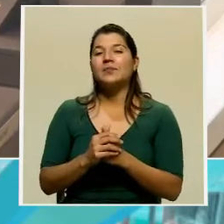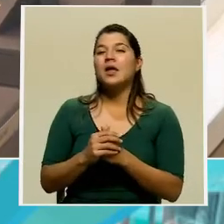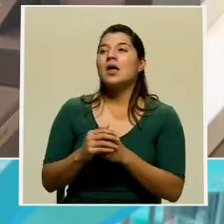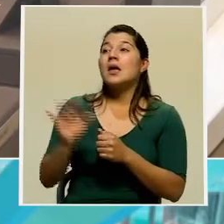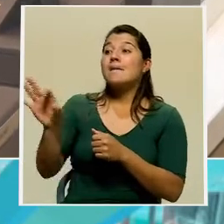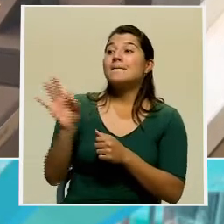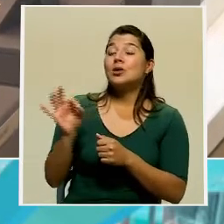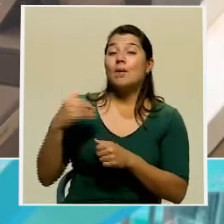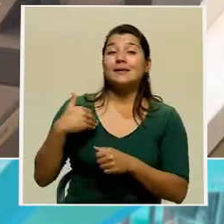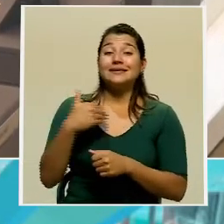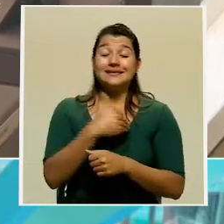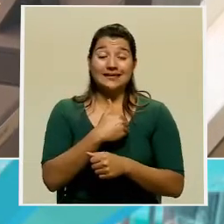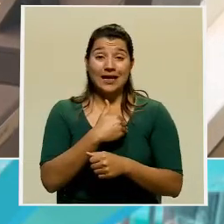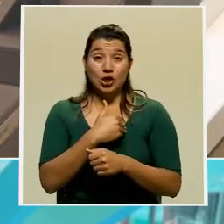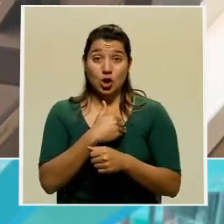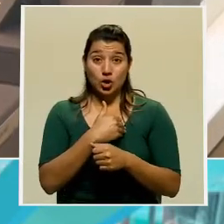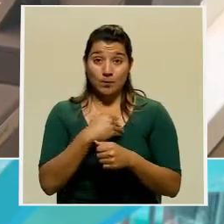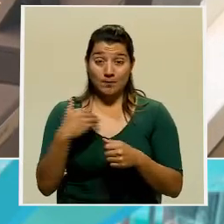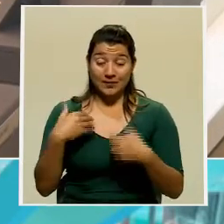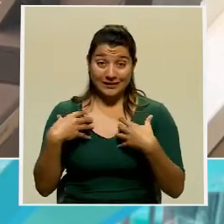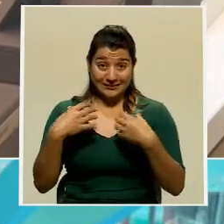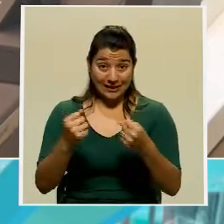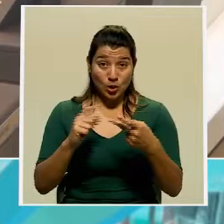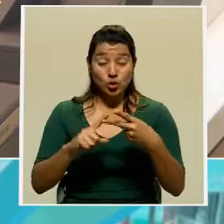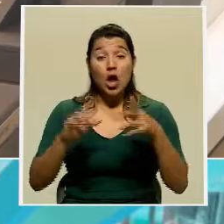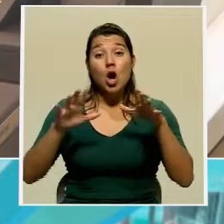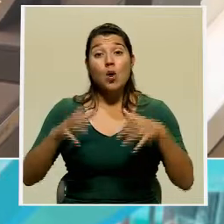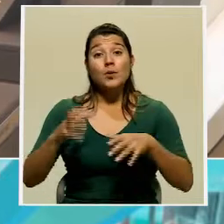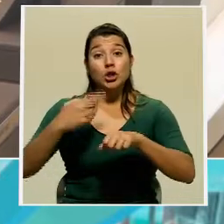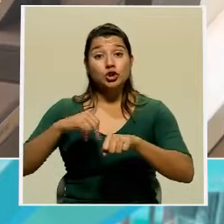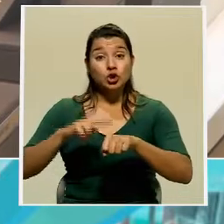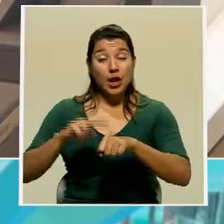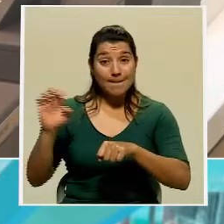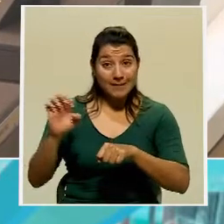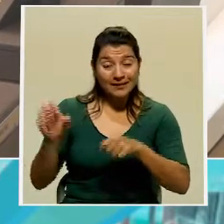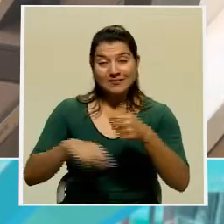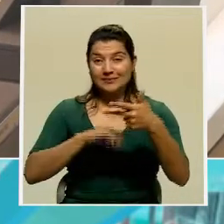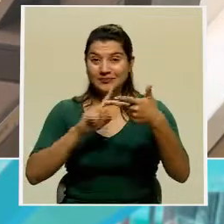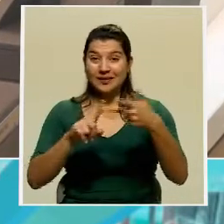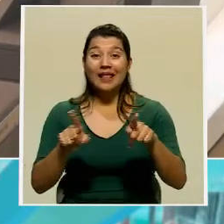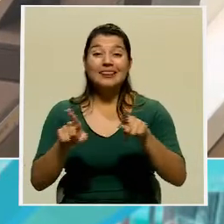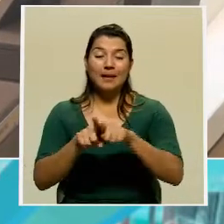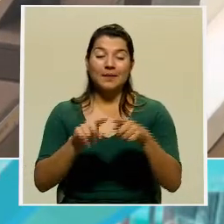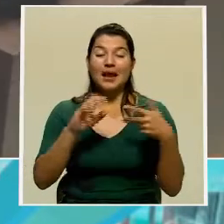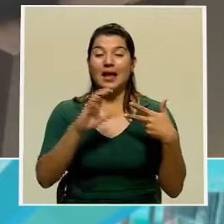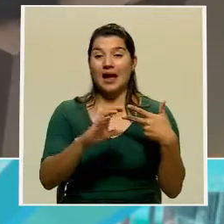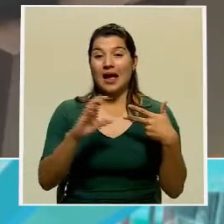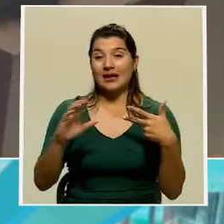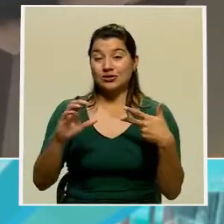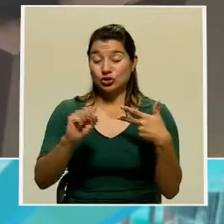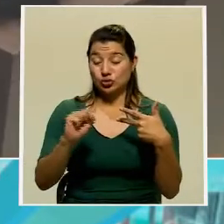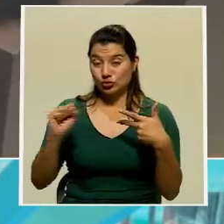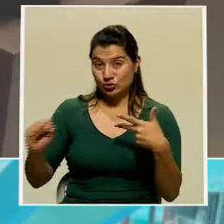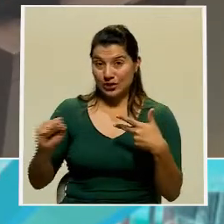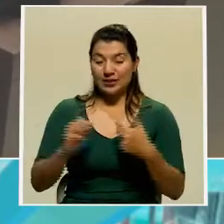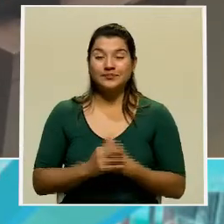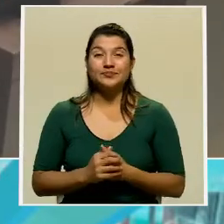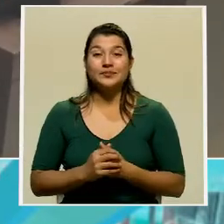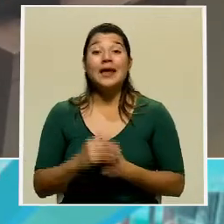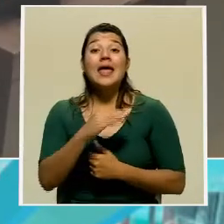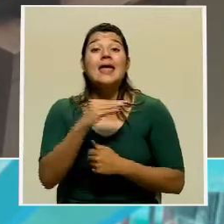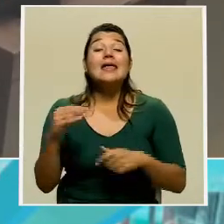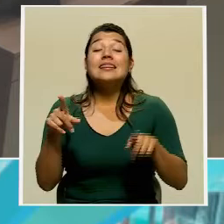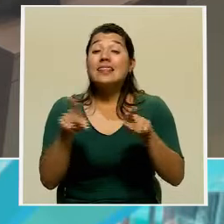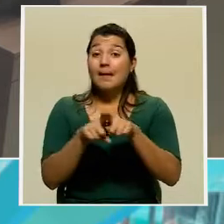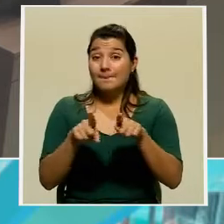al Ministerio a la Comisión Nacional de Emergencias y por supuesto también a la Caja Costarricense del Seguro Social. Además,